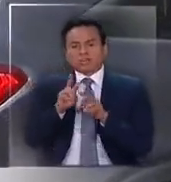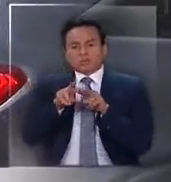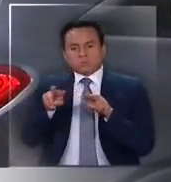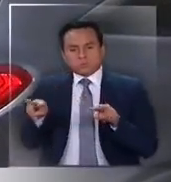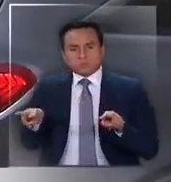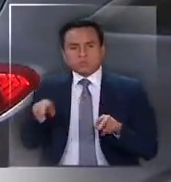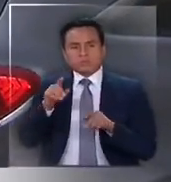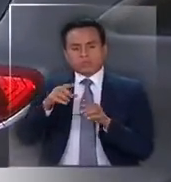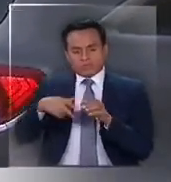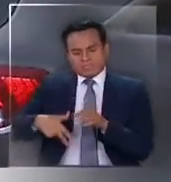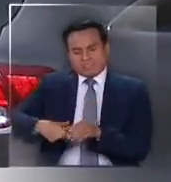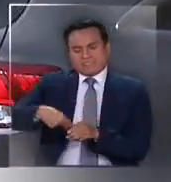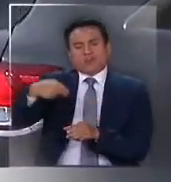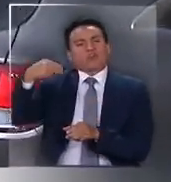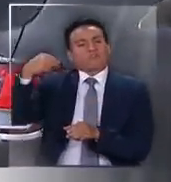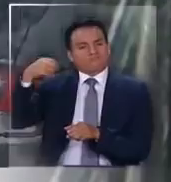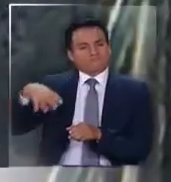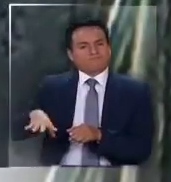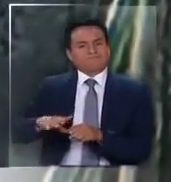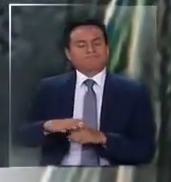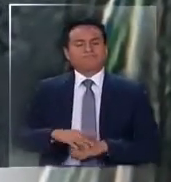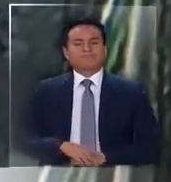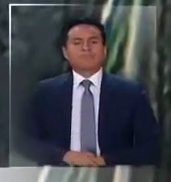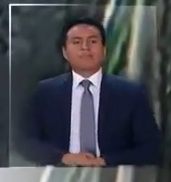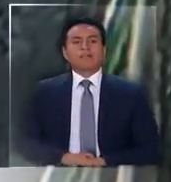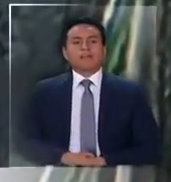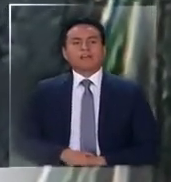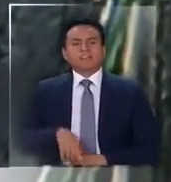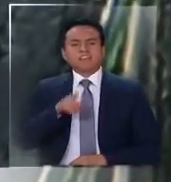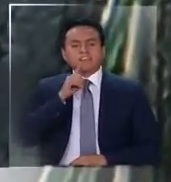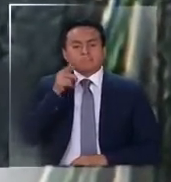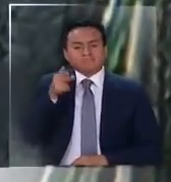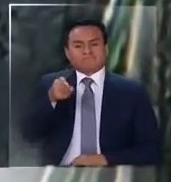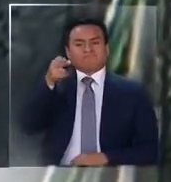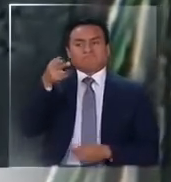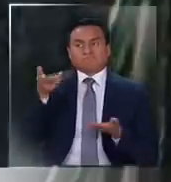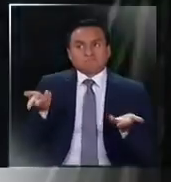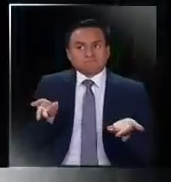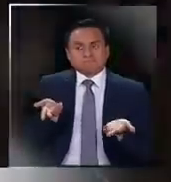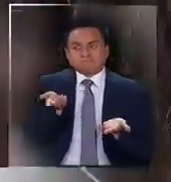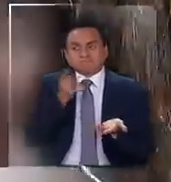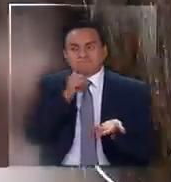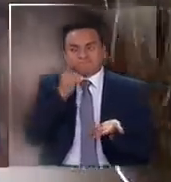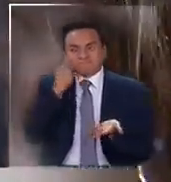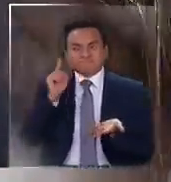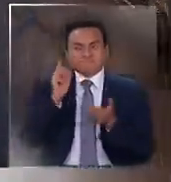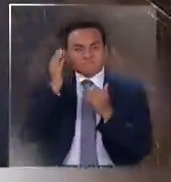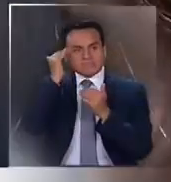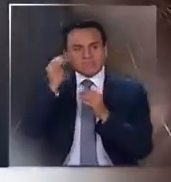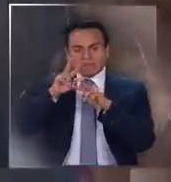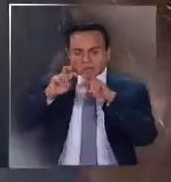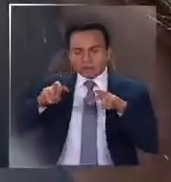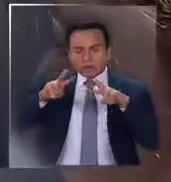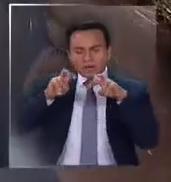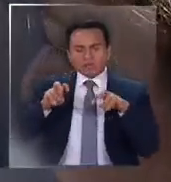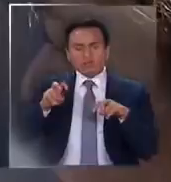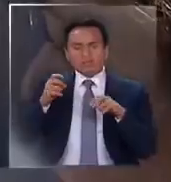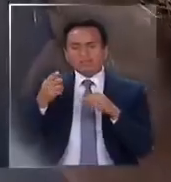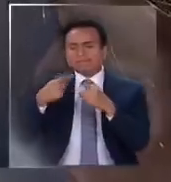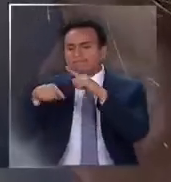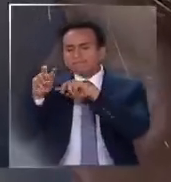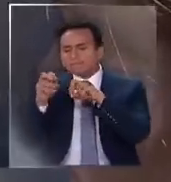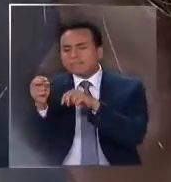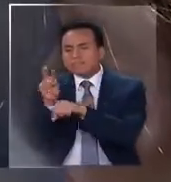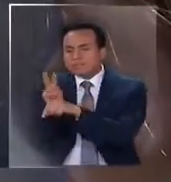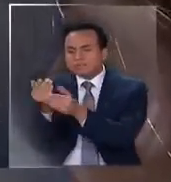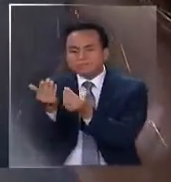se le extrajo el proyectil. El autor del disparo aún nada se sabe. Estamos averiguando y estamos recuperando antecedentes, tanto